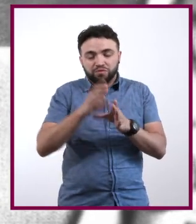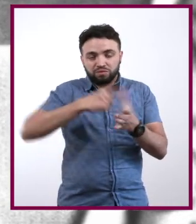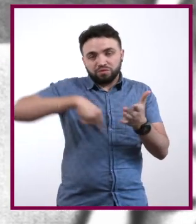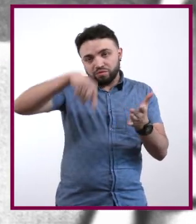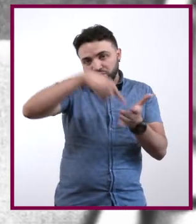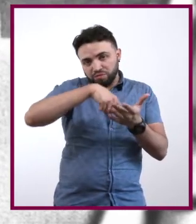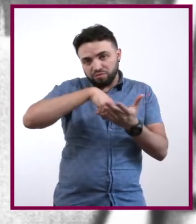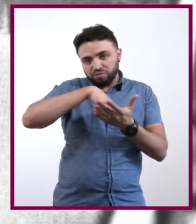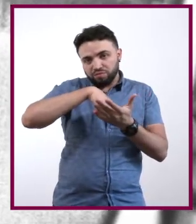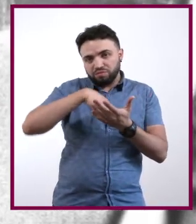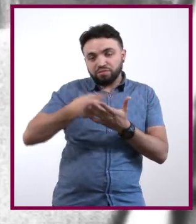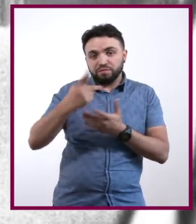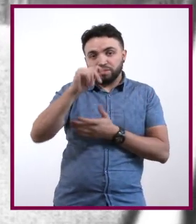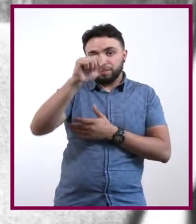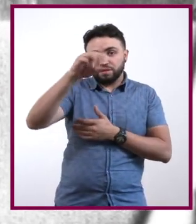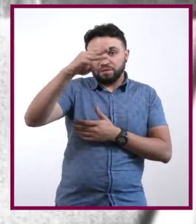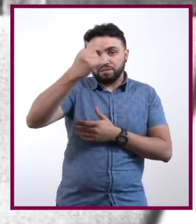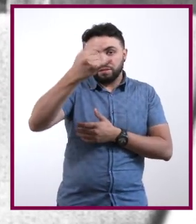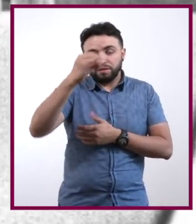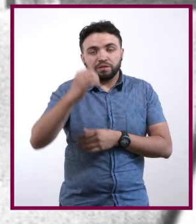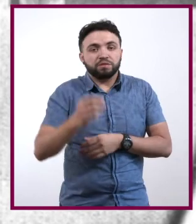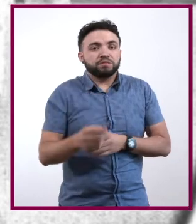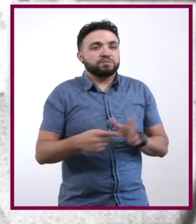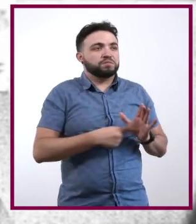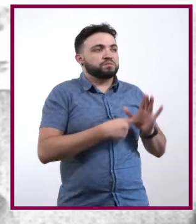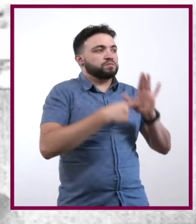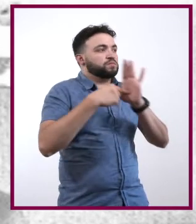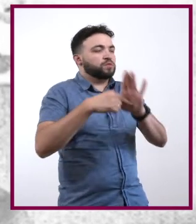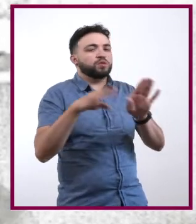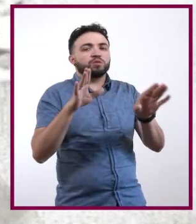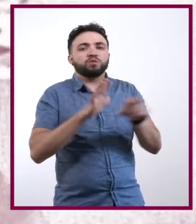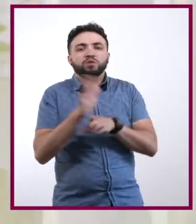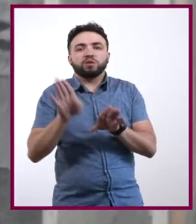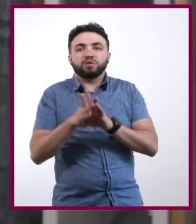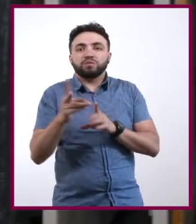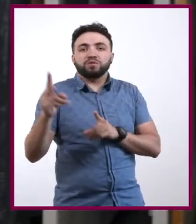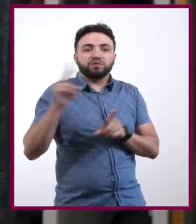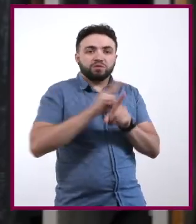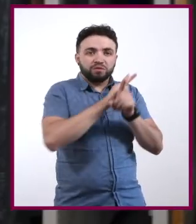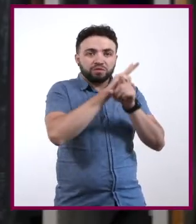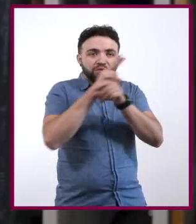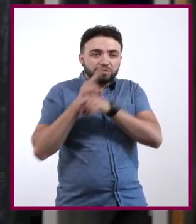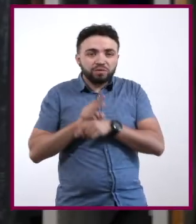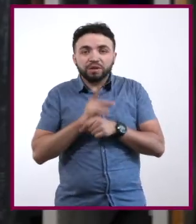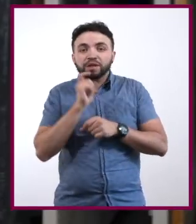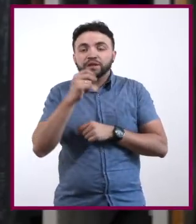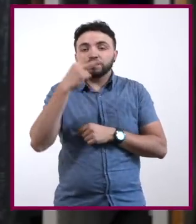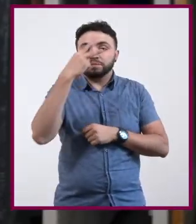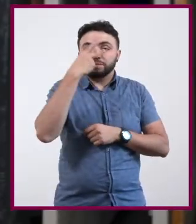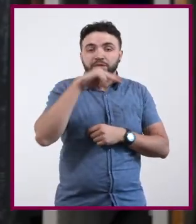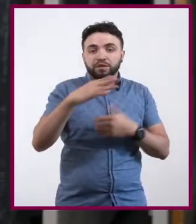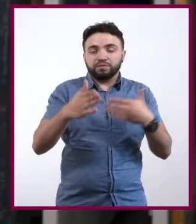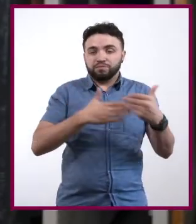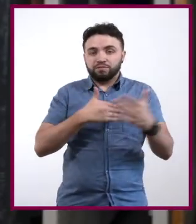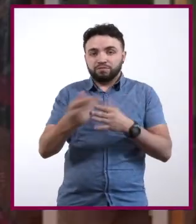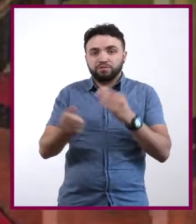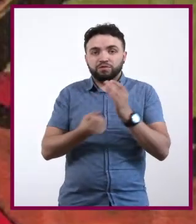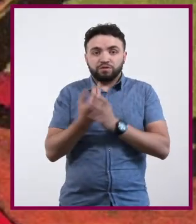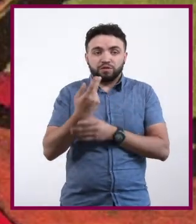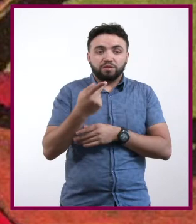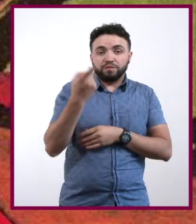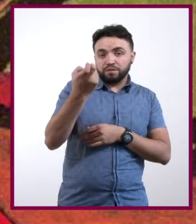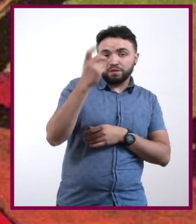muralistas, Tamayo dio una visión de un México moderno, pujante, pero que Tamayo fue quien